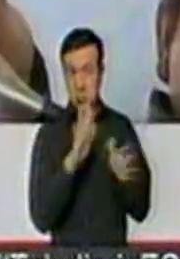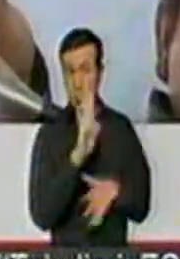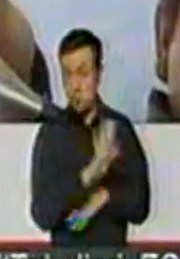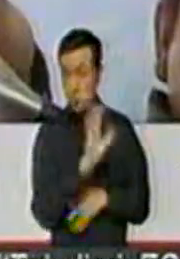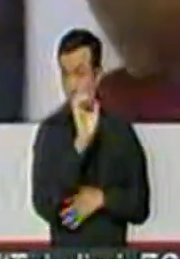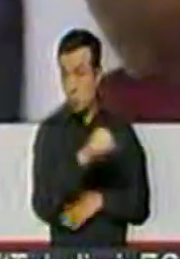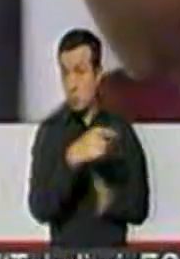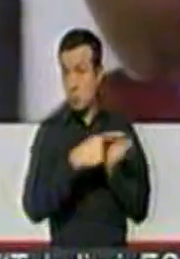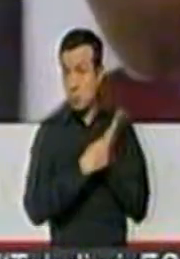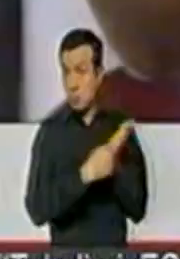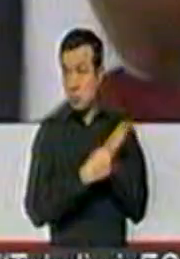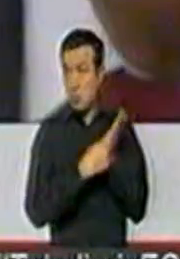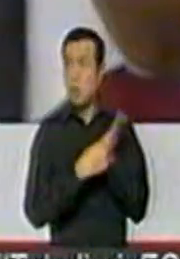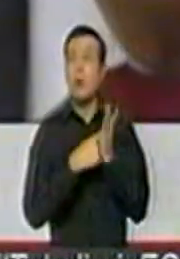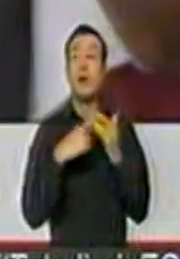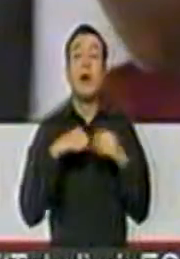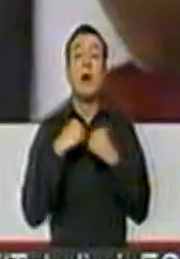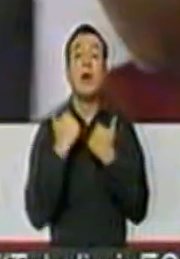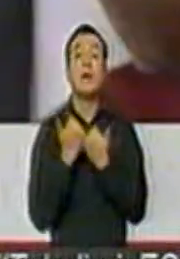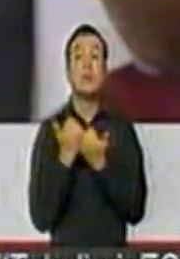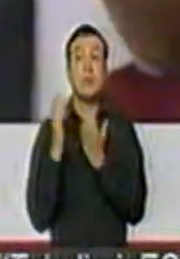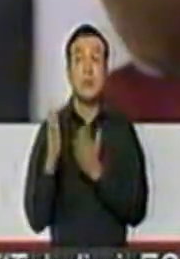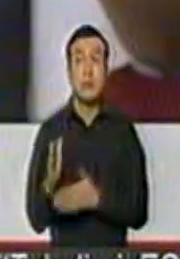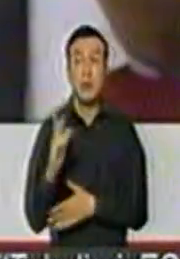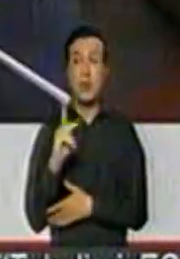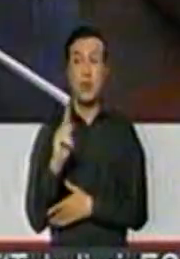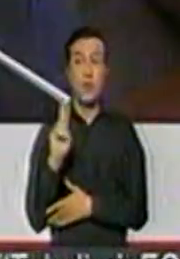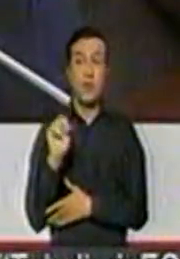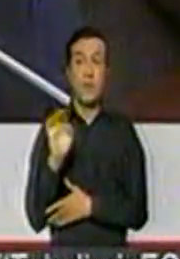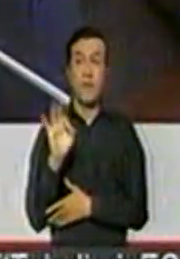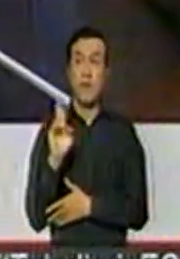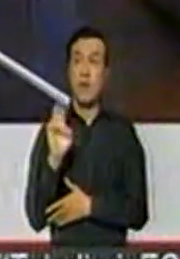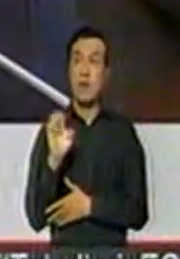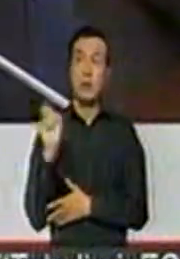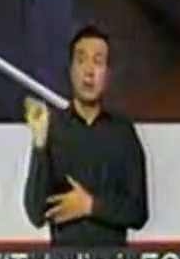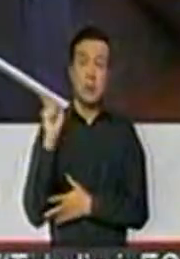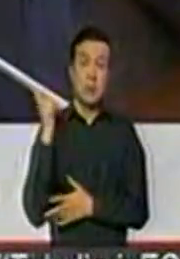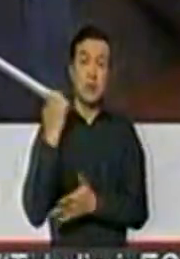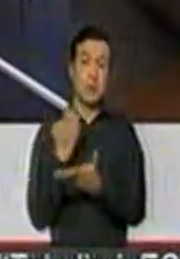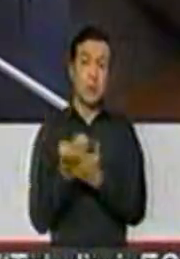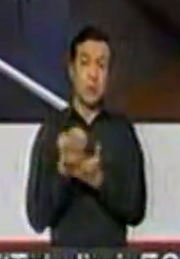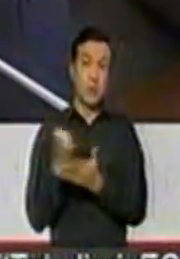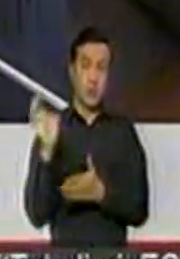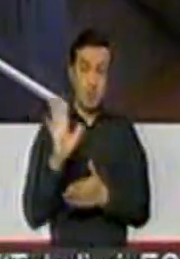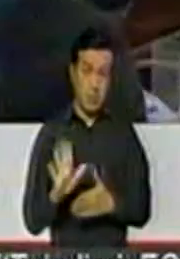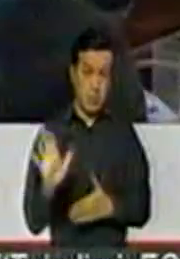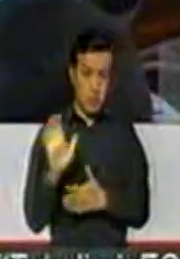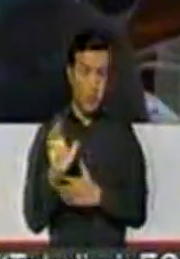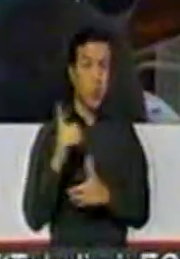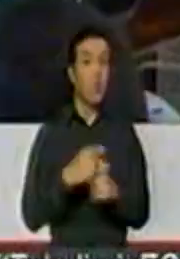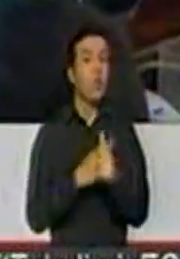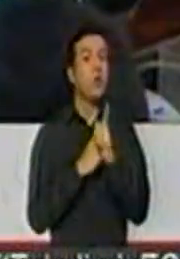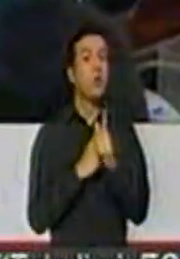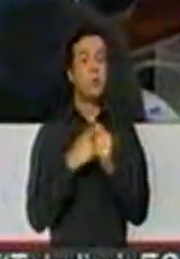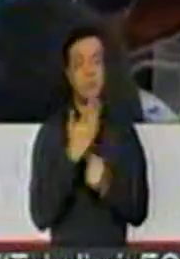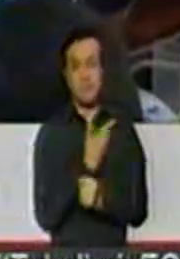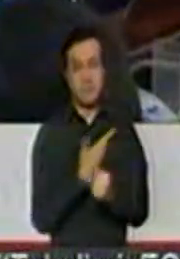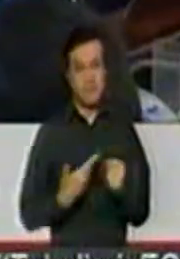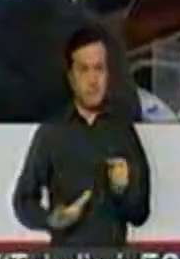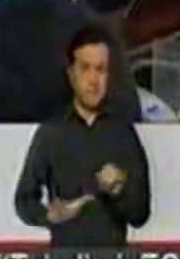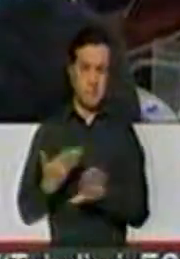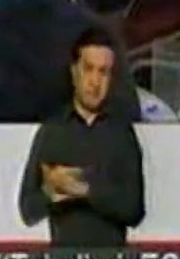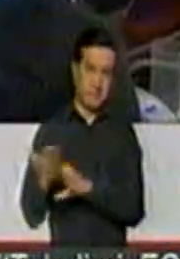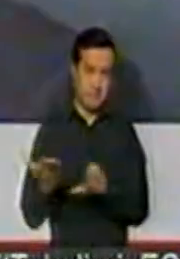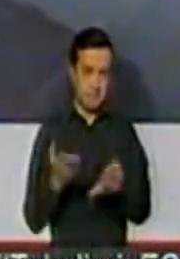puede discutir el tema. Según el legislador Henry Cronfle, las reformas son necesarias para la economía del país, pero aseguró que es urgente que el Ejecutivo las envíe para